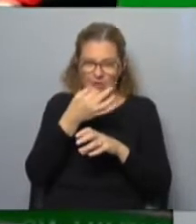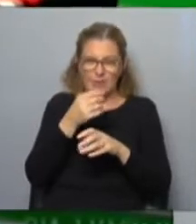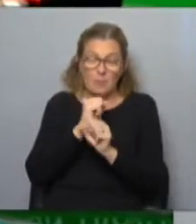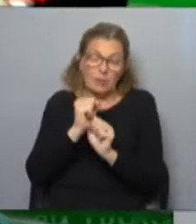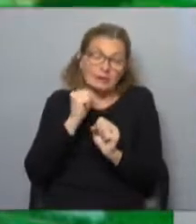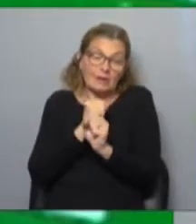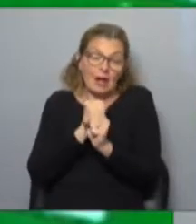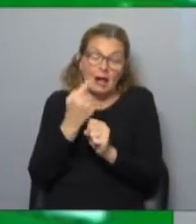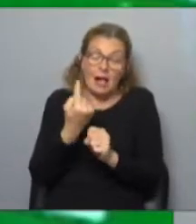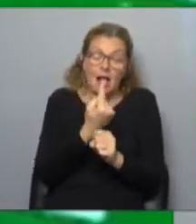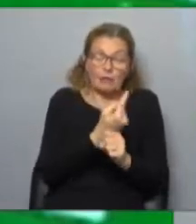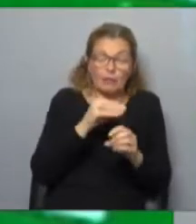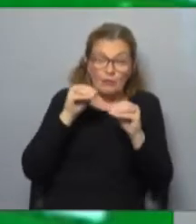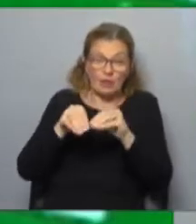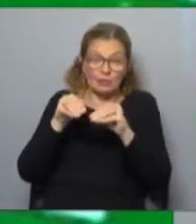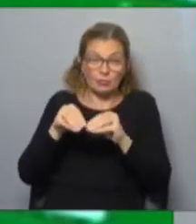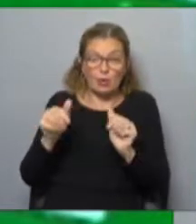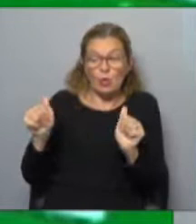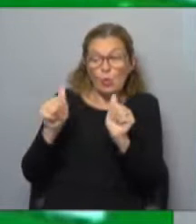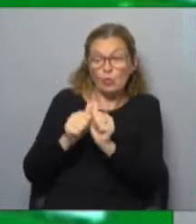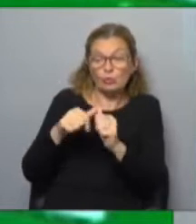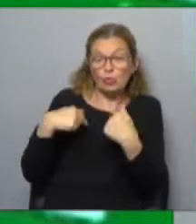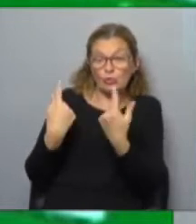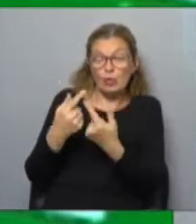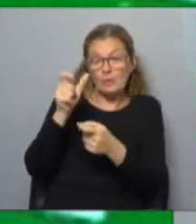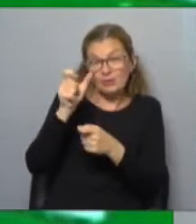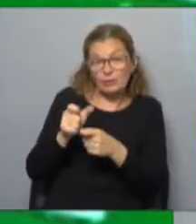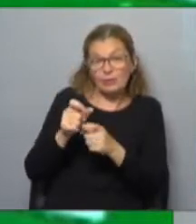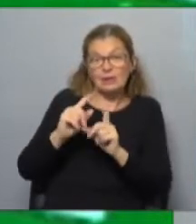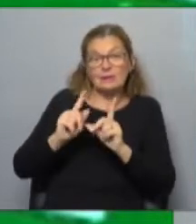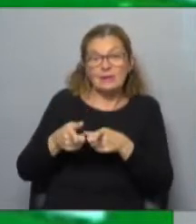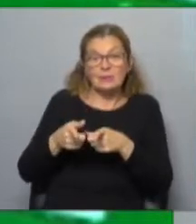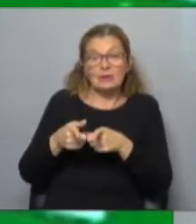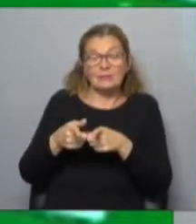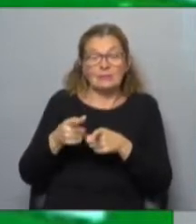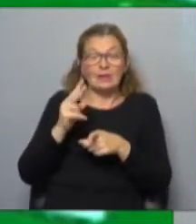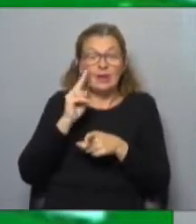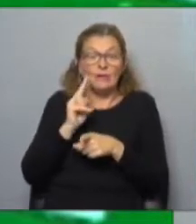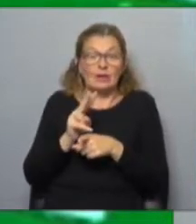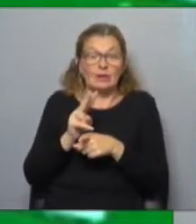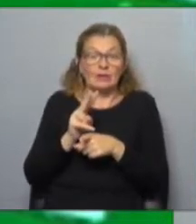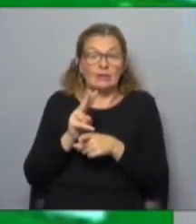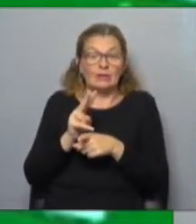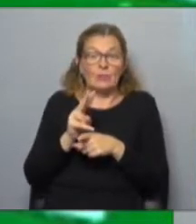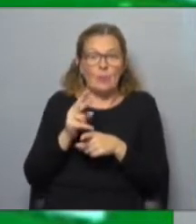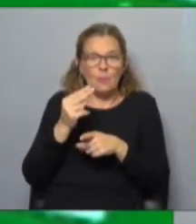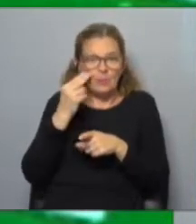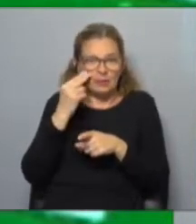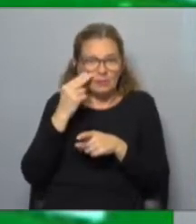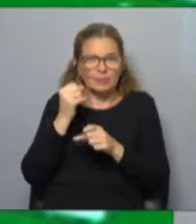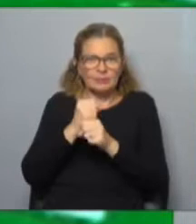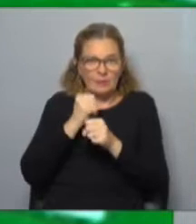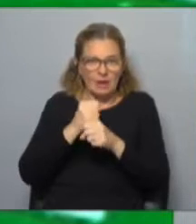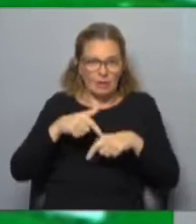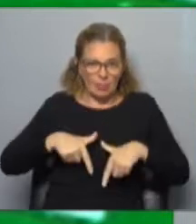trabajar cada basural con la comunidad y determinando y por supuesto en aquellos aspectos que tienen que ver con actividades ilícitas, trabajar con los